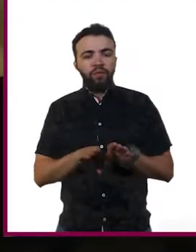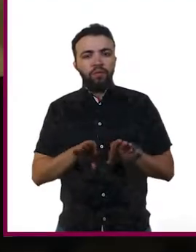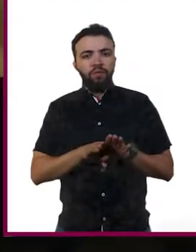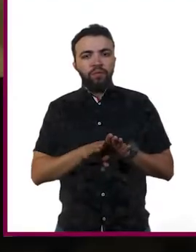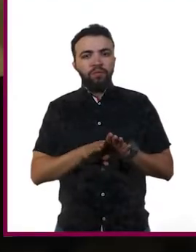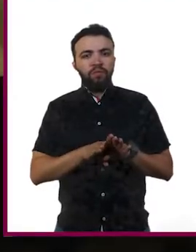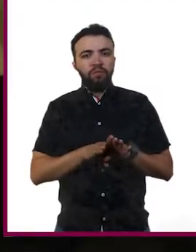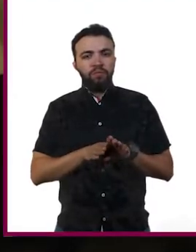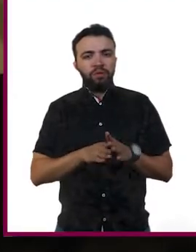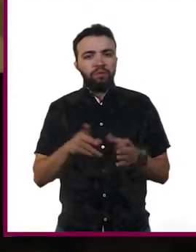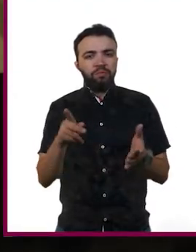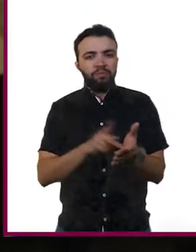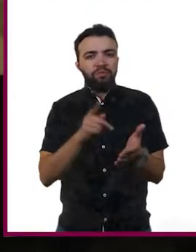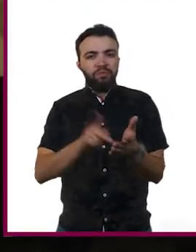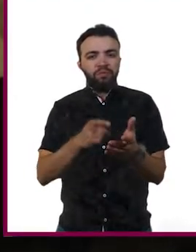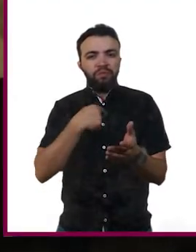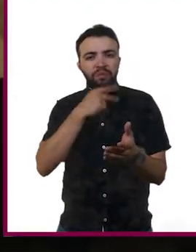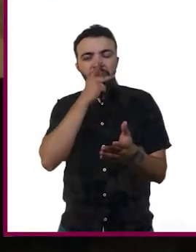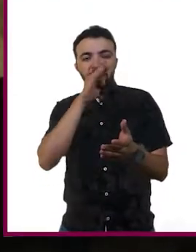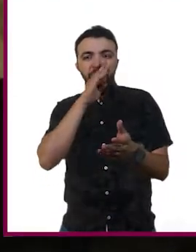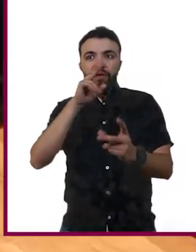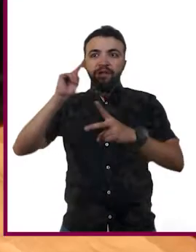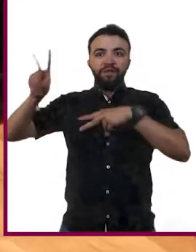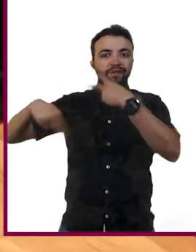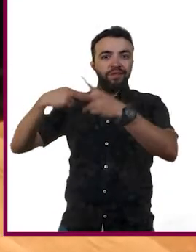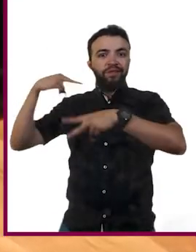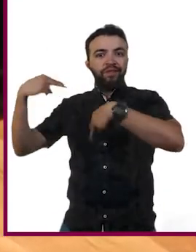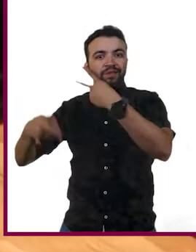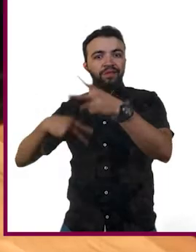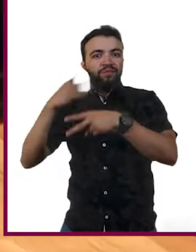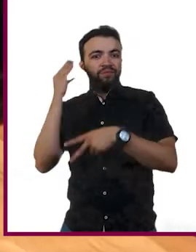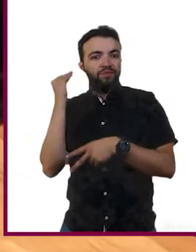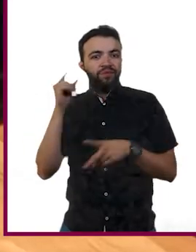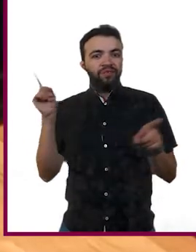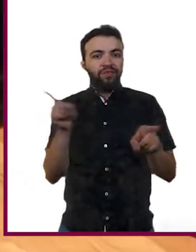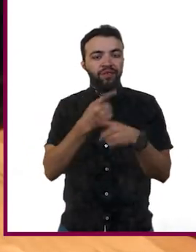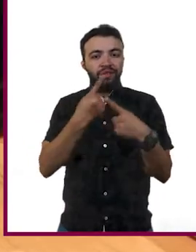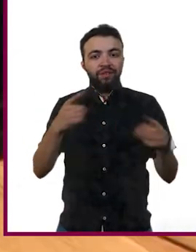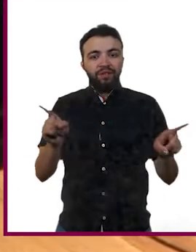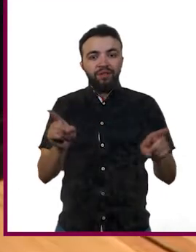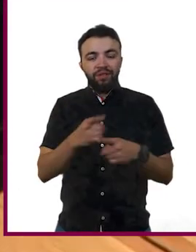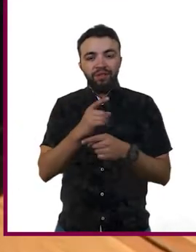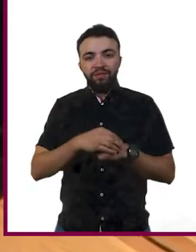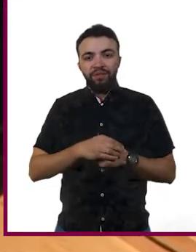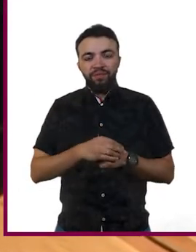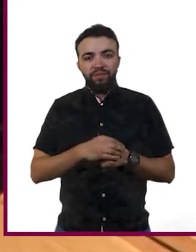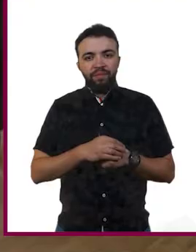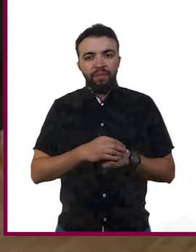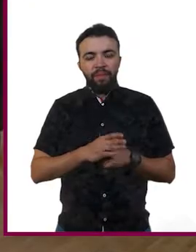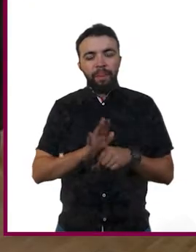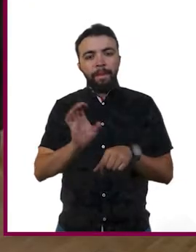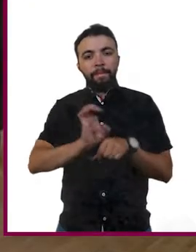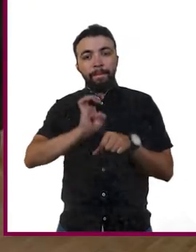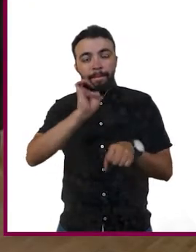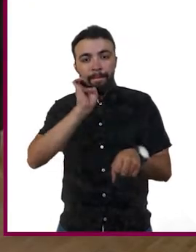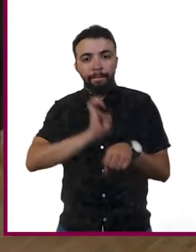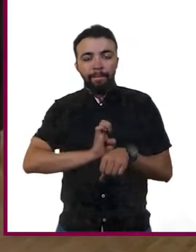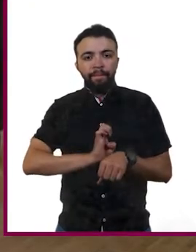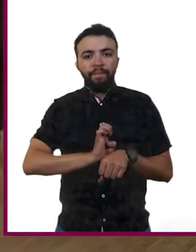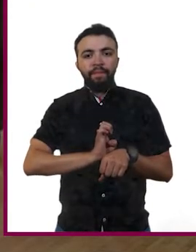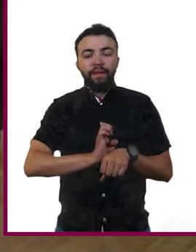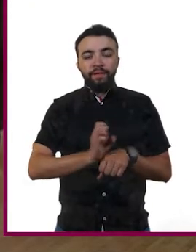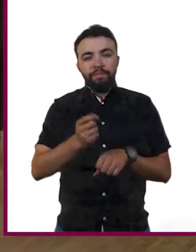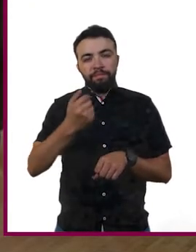¿no? Digamos, como dicen, de música clásica y más sobre todo, digamos, de música barroca. Entonces, de